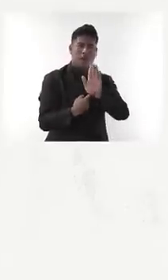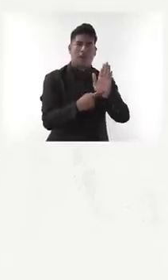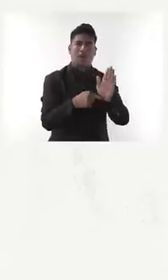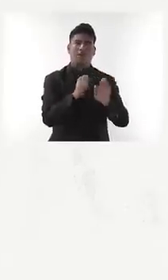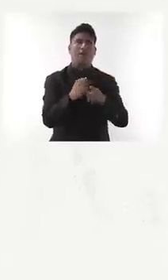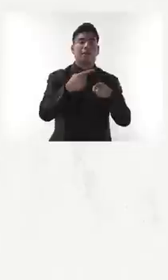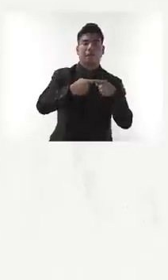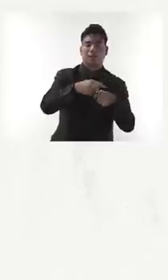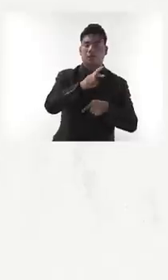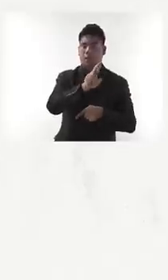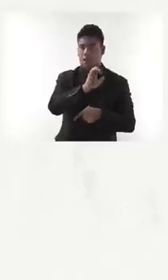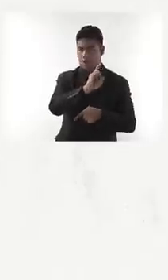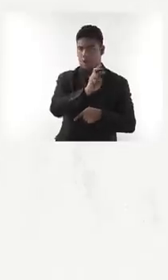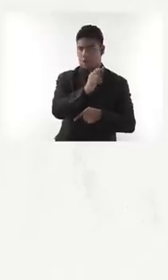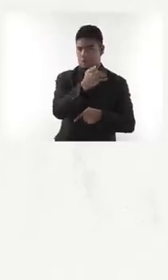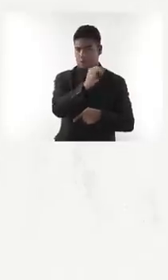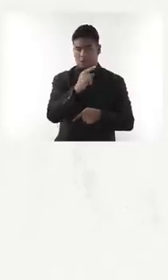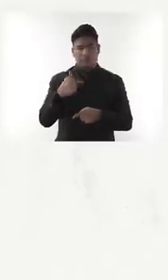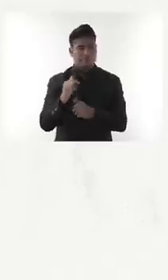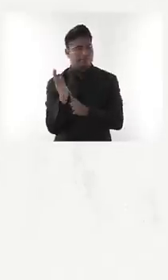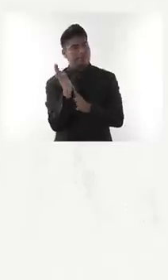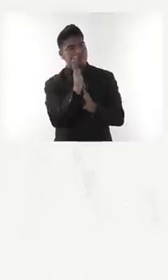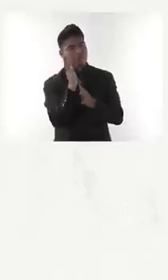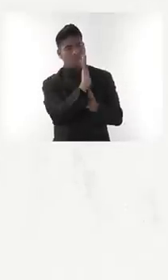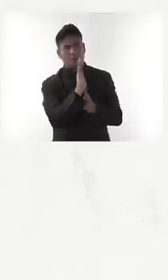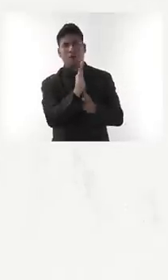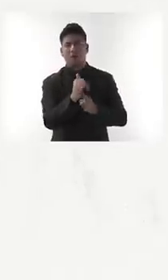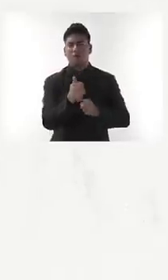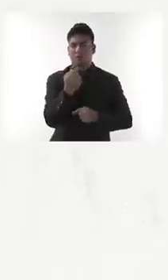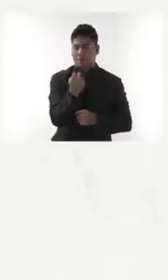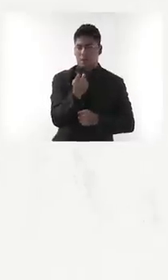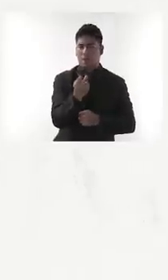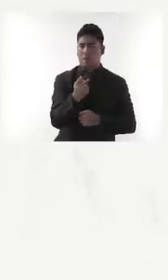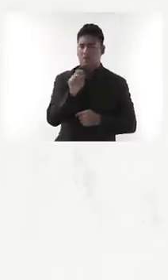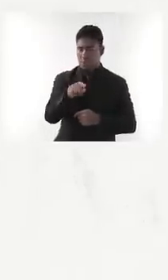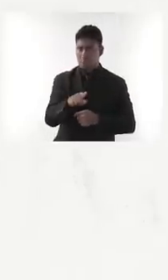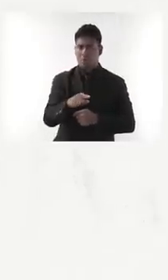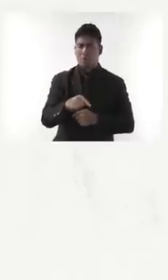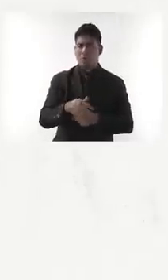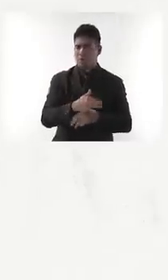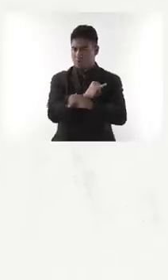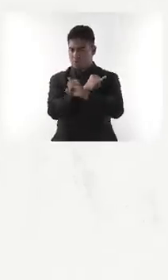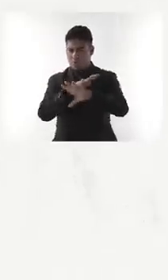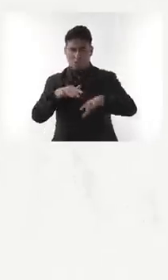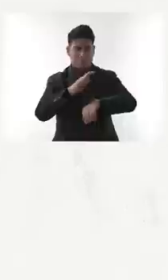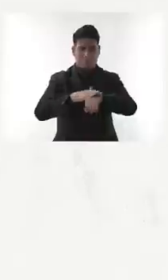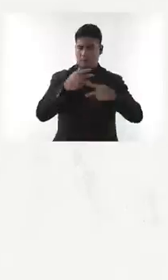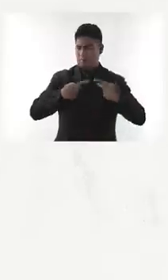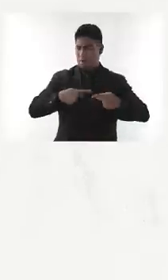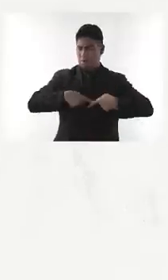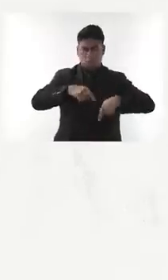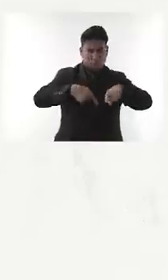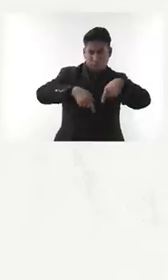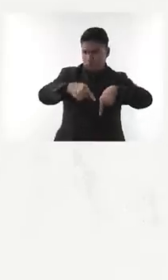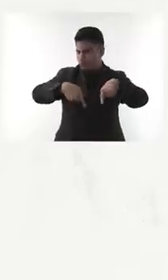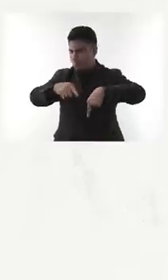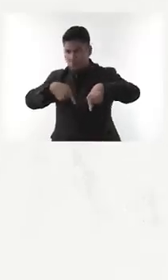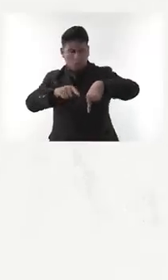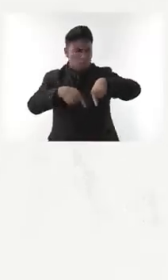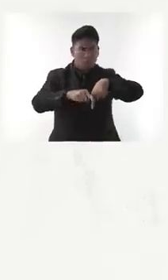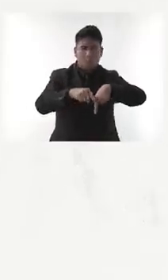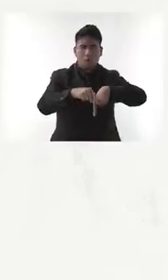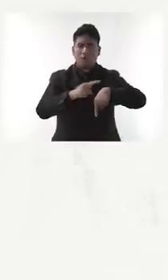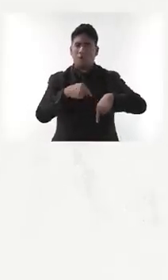Adicionalmente, se incrementa la inversión de la Federación en formación de jugadores con un 40%